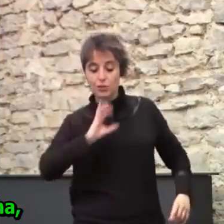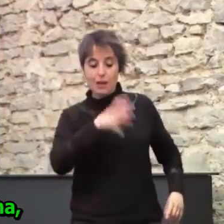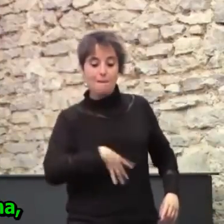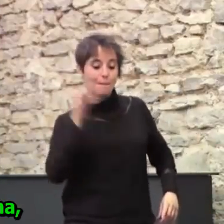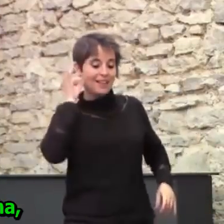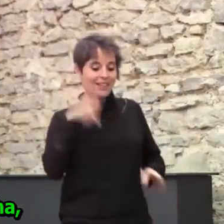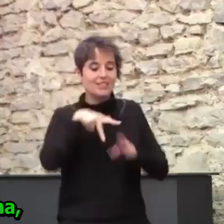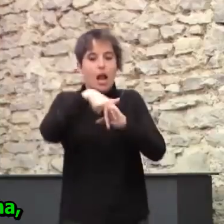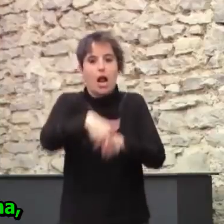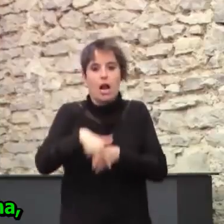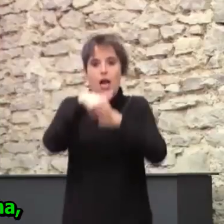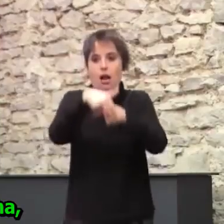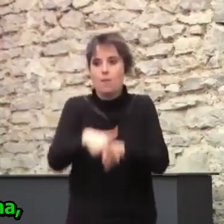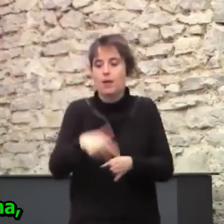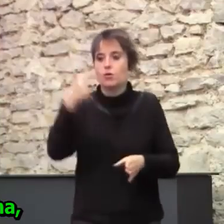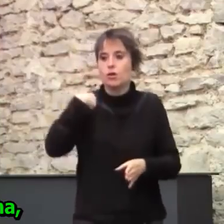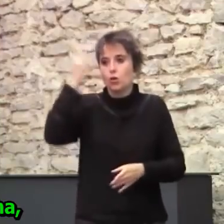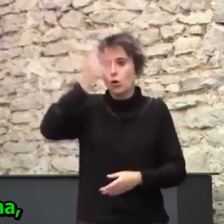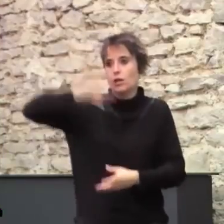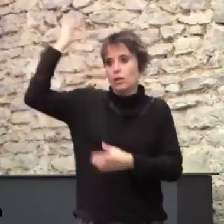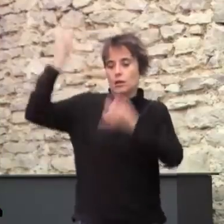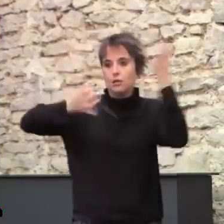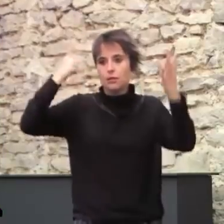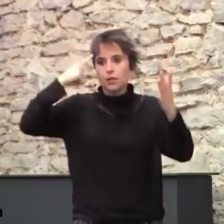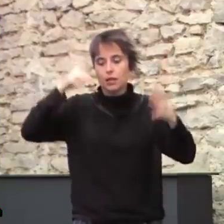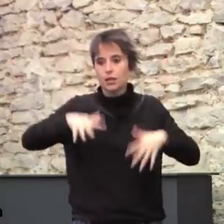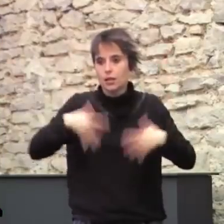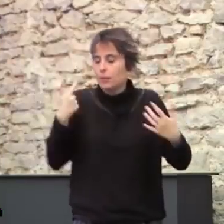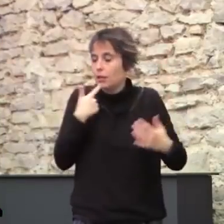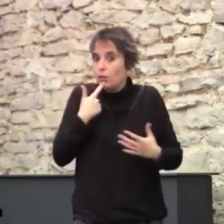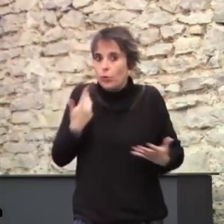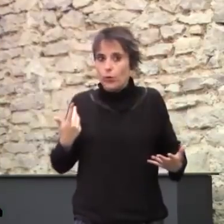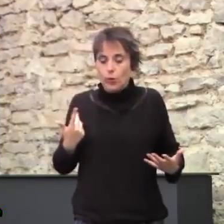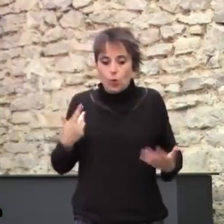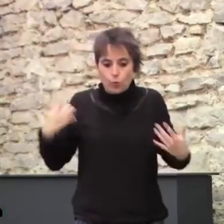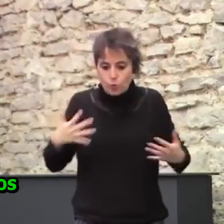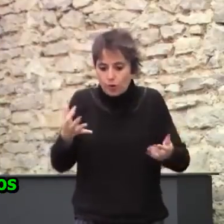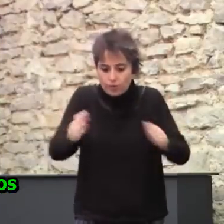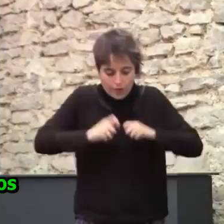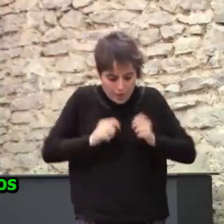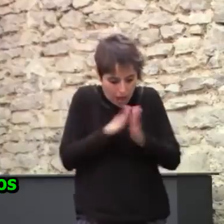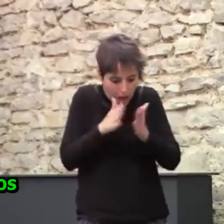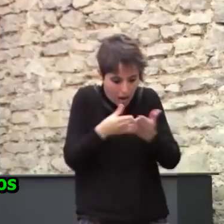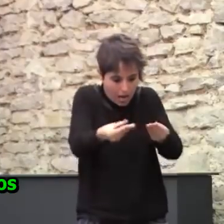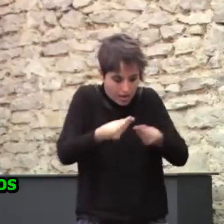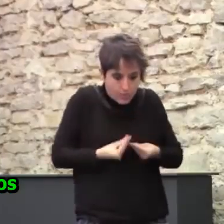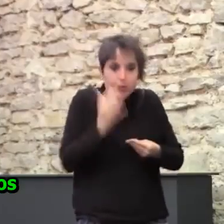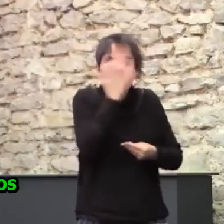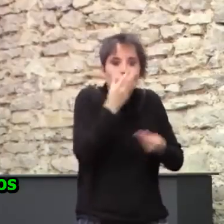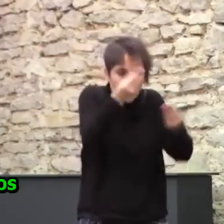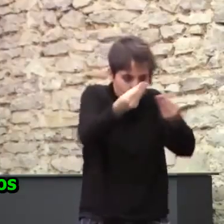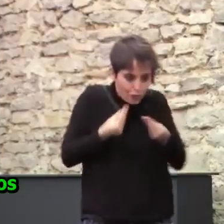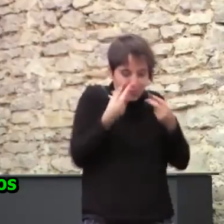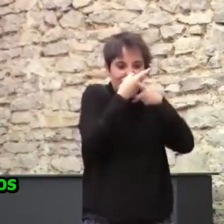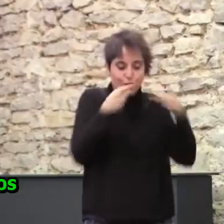en el caballo, ¿vale?, y tengo que inventar sobre la marcha, ¿no? Y de repente digo, wow, necesito material, o sea, necesito que me cuenten los cuentos